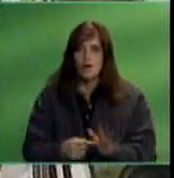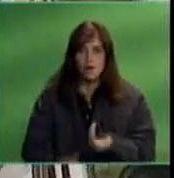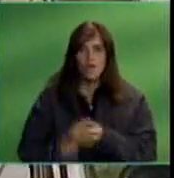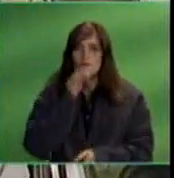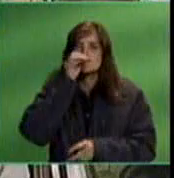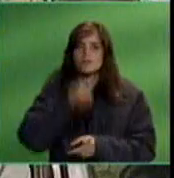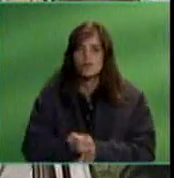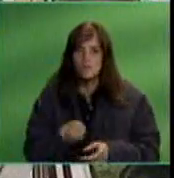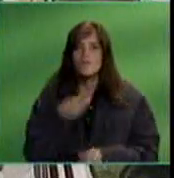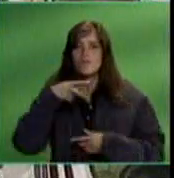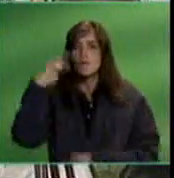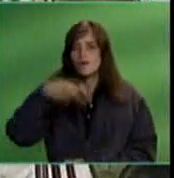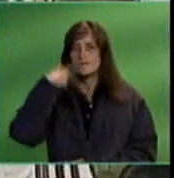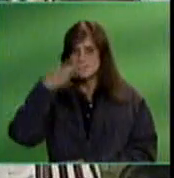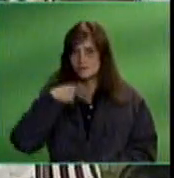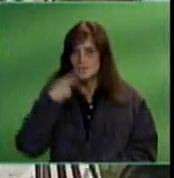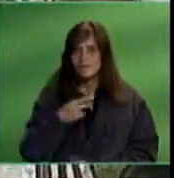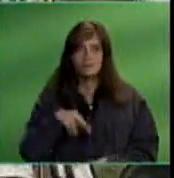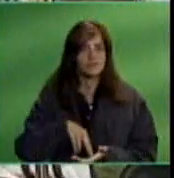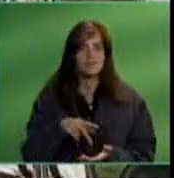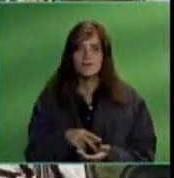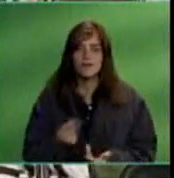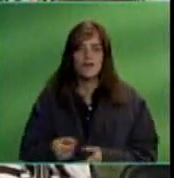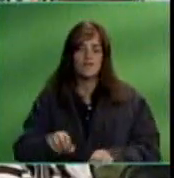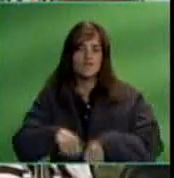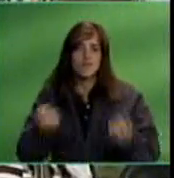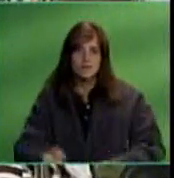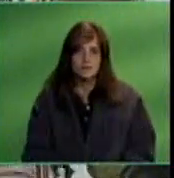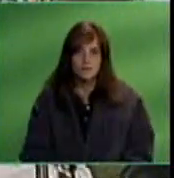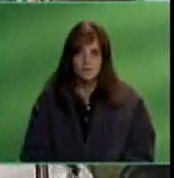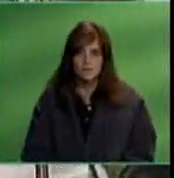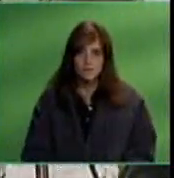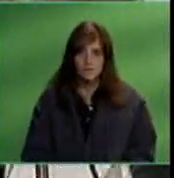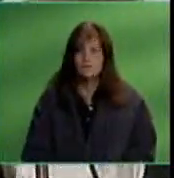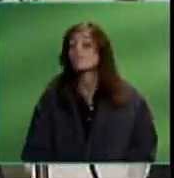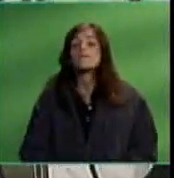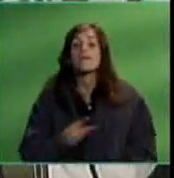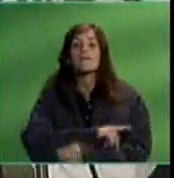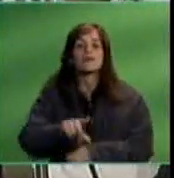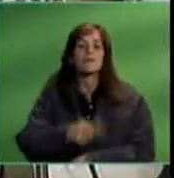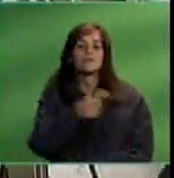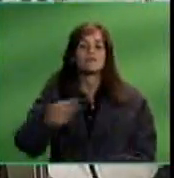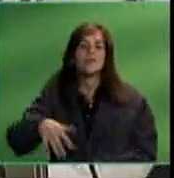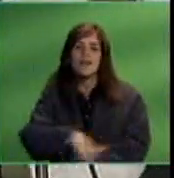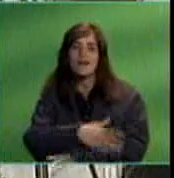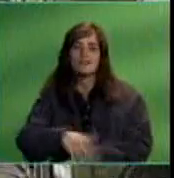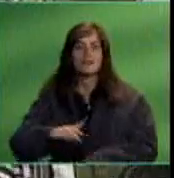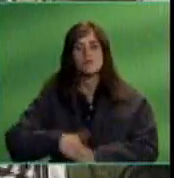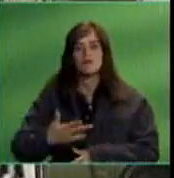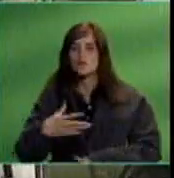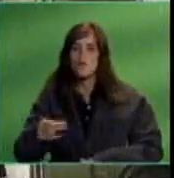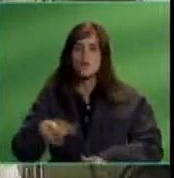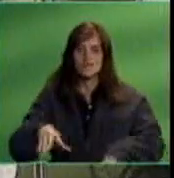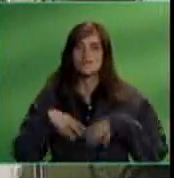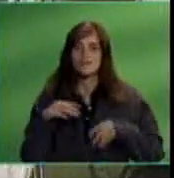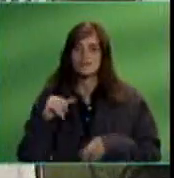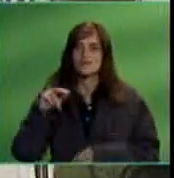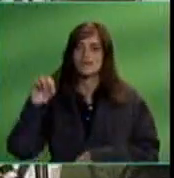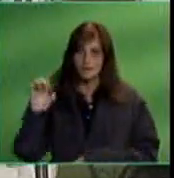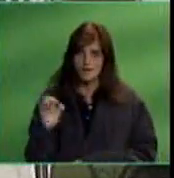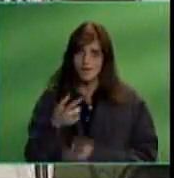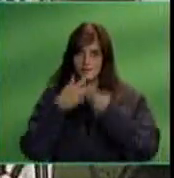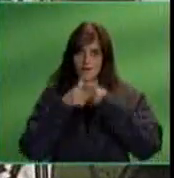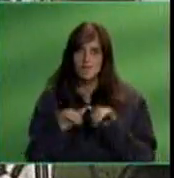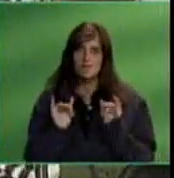opinión política es fascismo mandar a la gente a la calle porque desconoces el resultado electoral